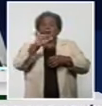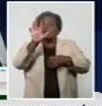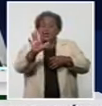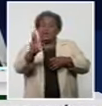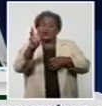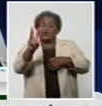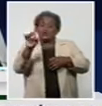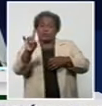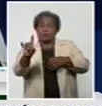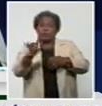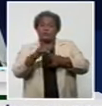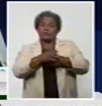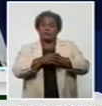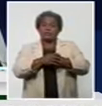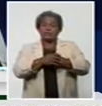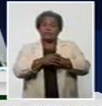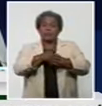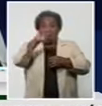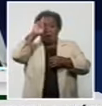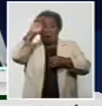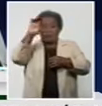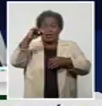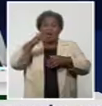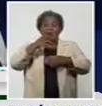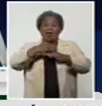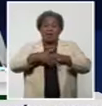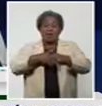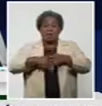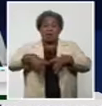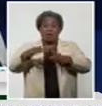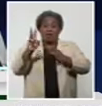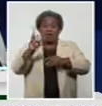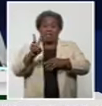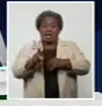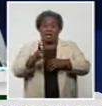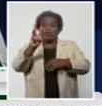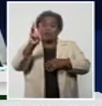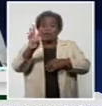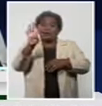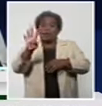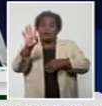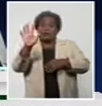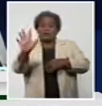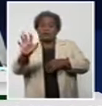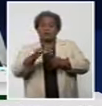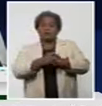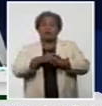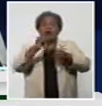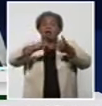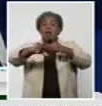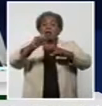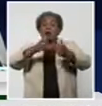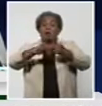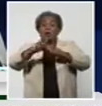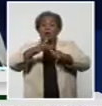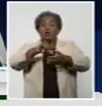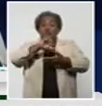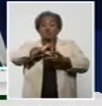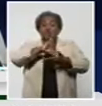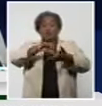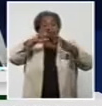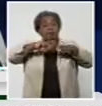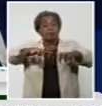539, del Hospital Hermanos Amejeira, 345, los laboratorios del Centro de